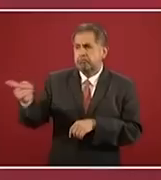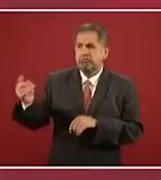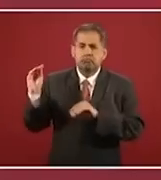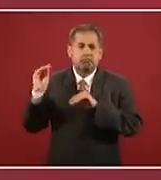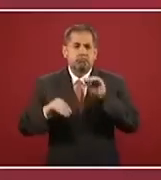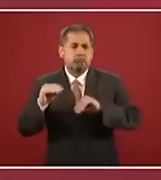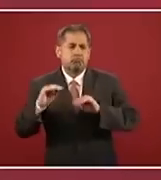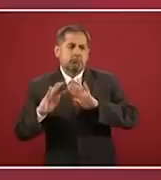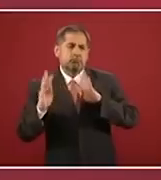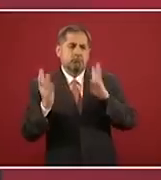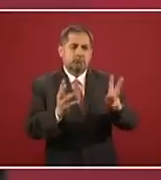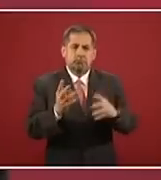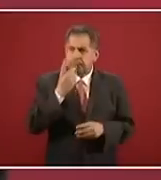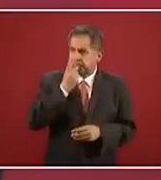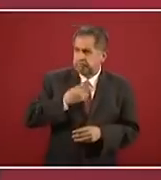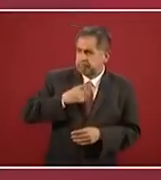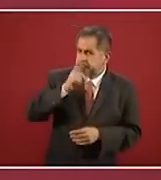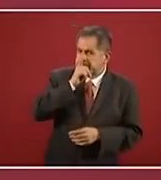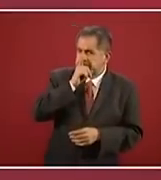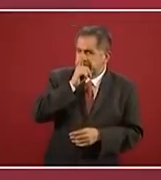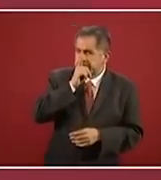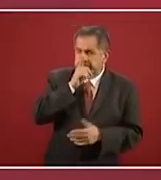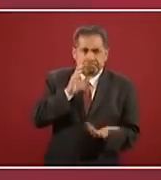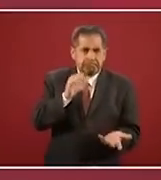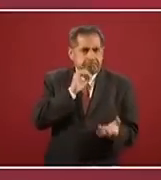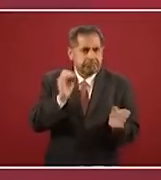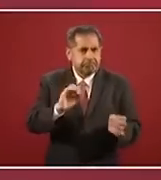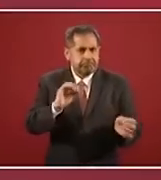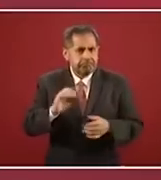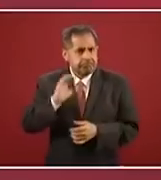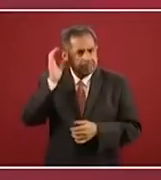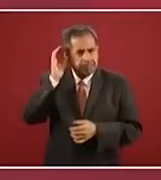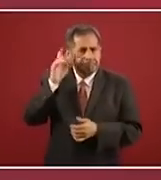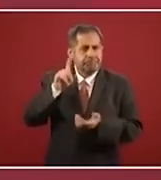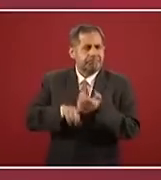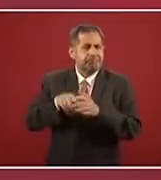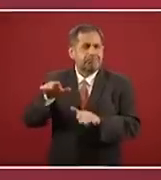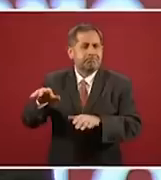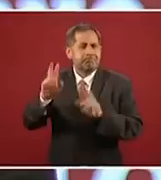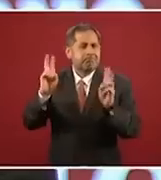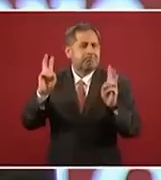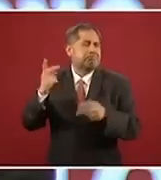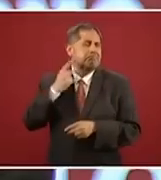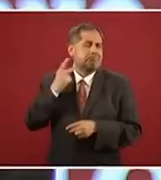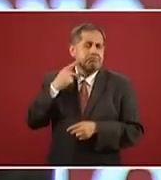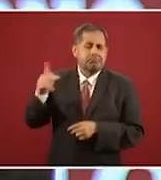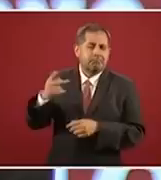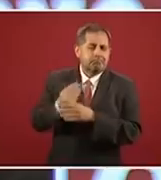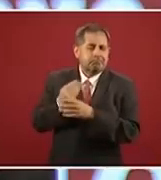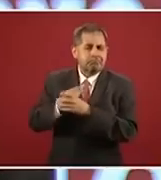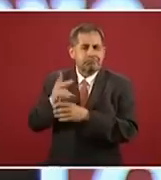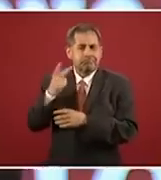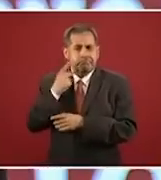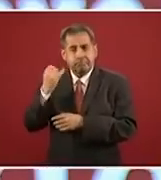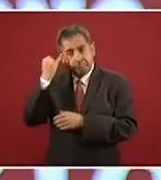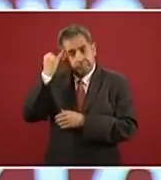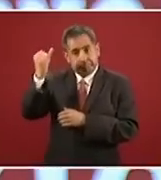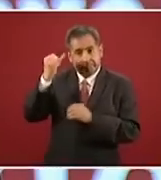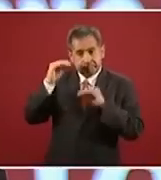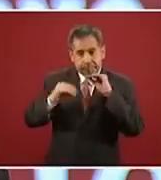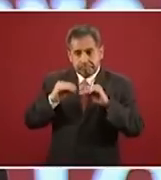más que las declaraciones que usted ha podido escuchar de carácter político que parecieran tender a tener como